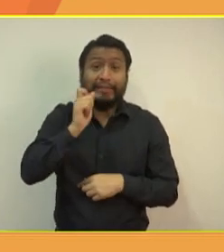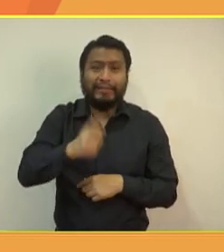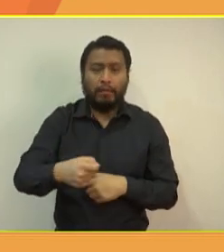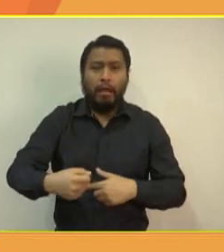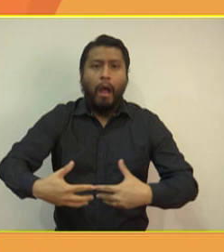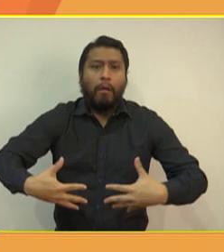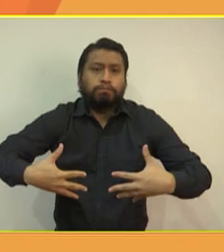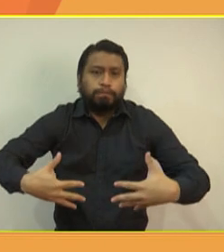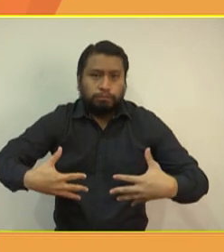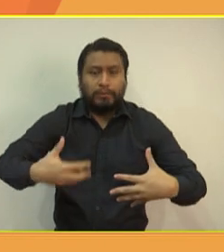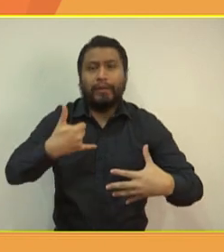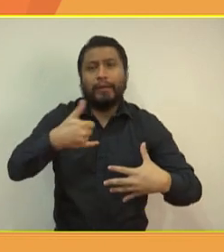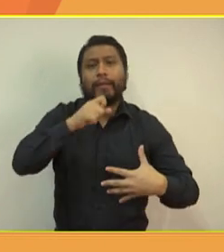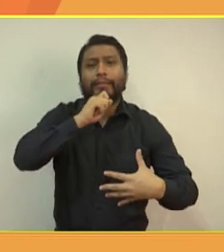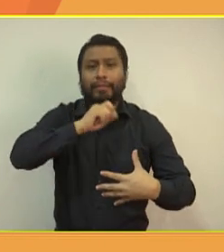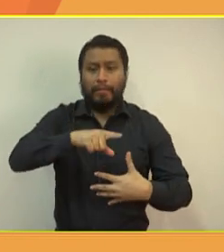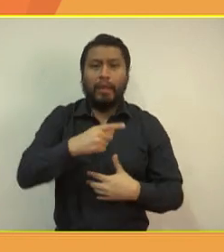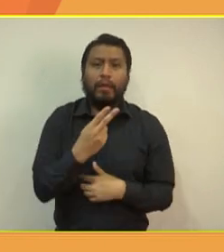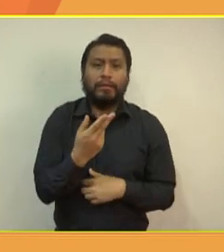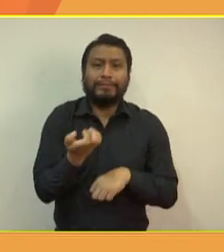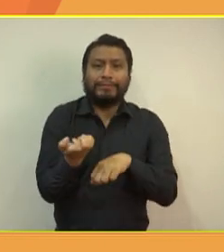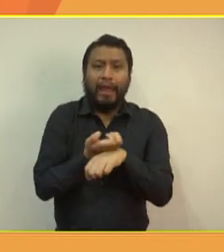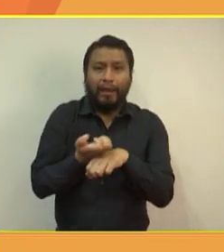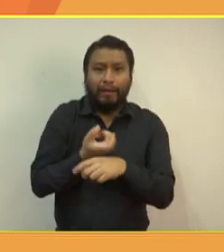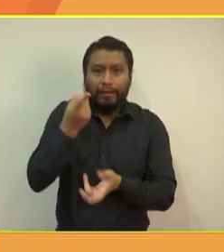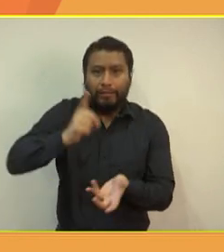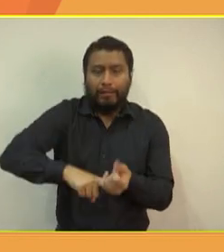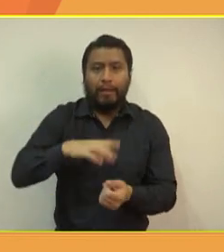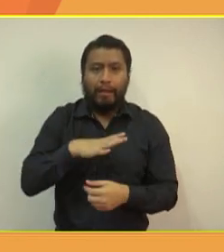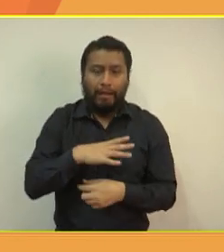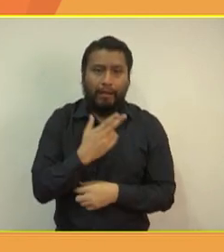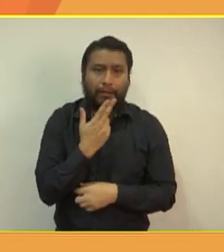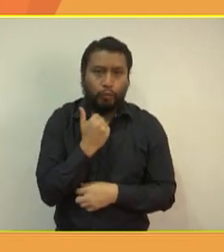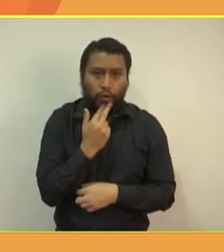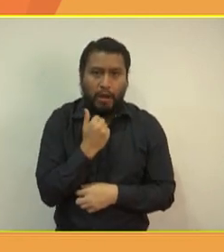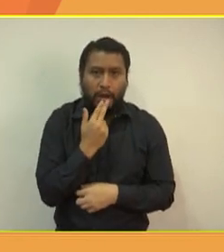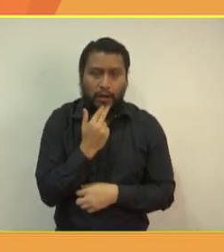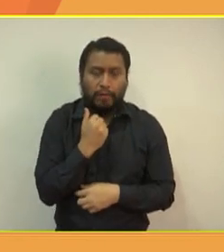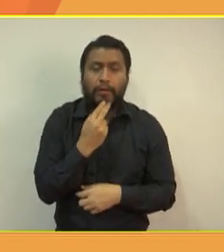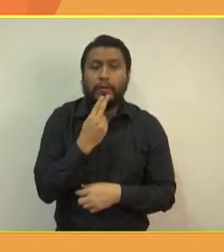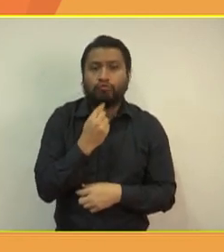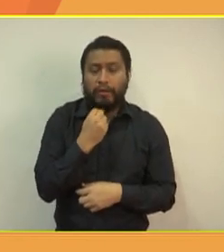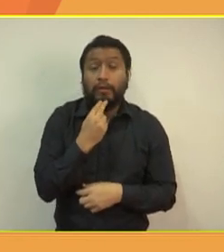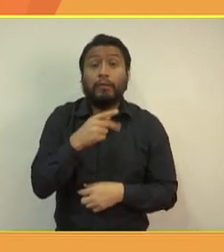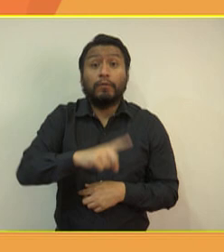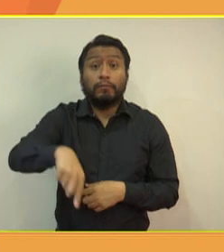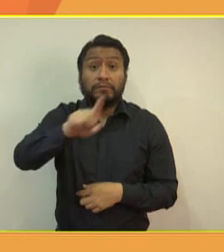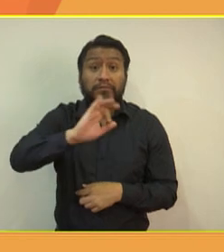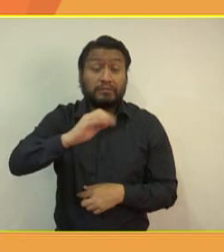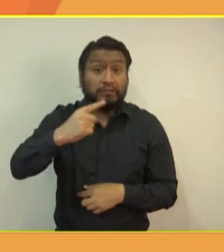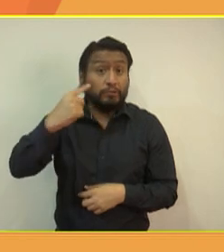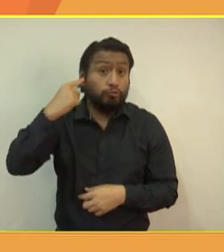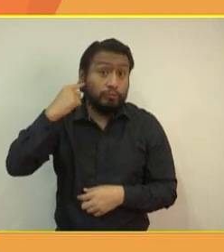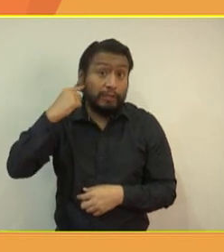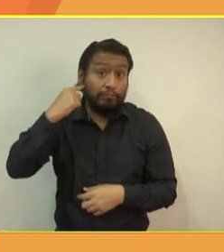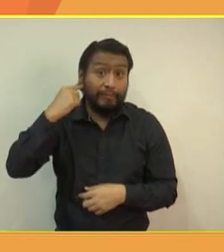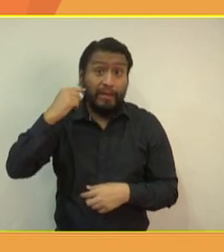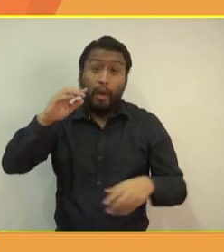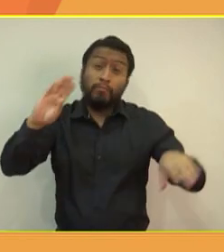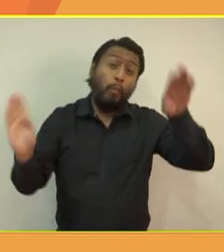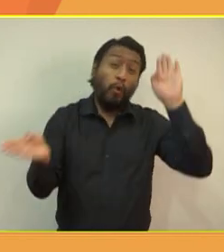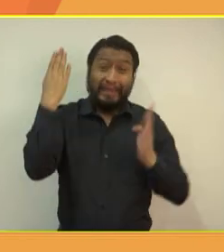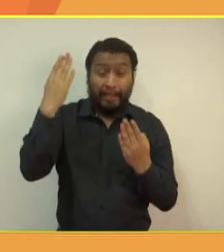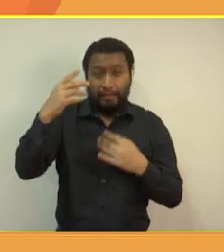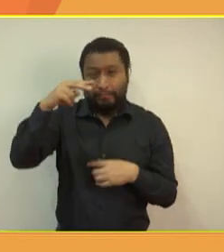obesidad y también la diabetes. Seguramente han escuchado que México está entre los primeros lugares a nivel mundial